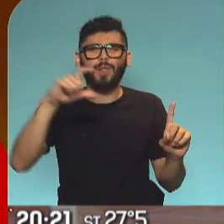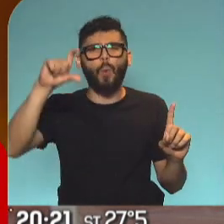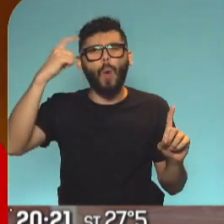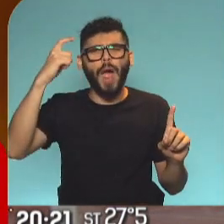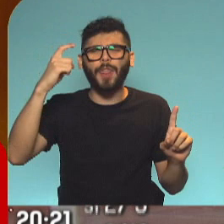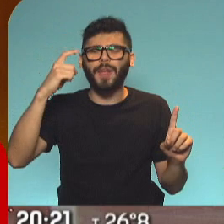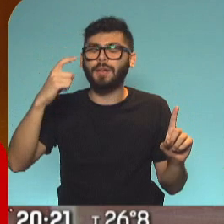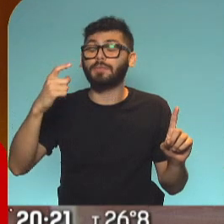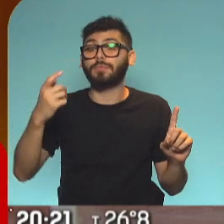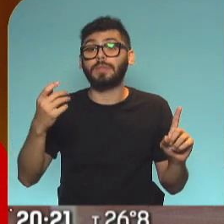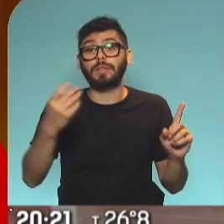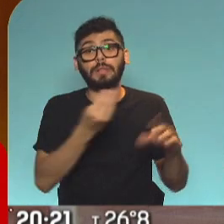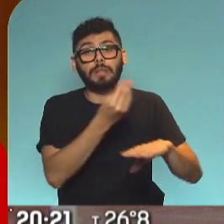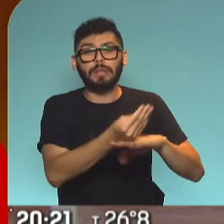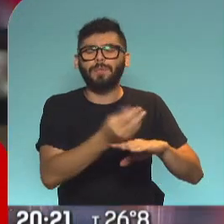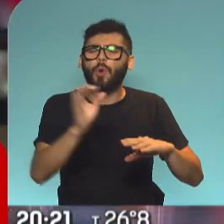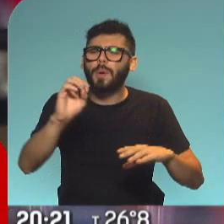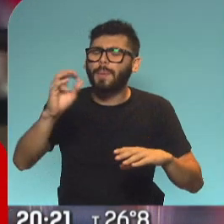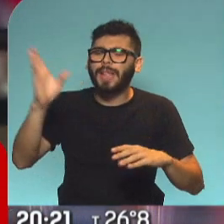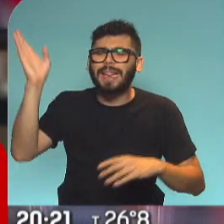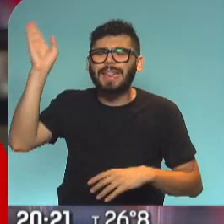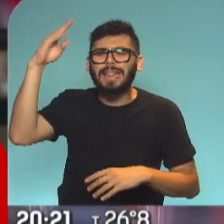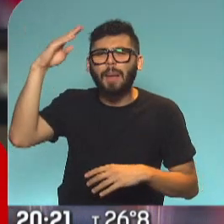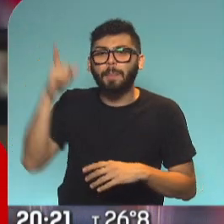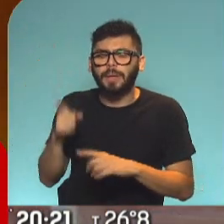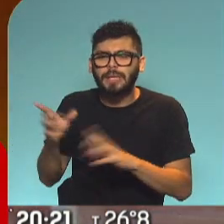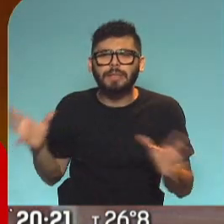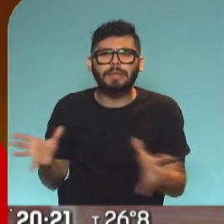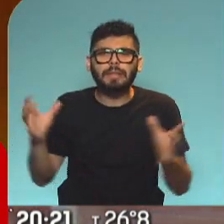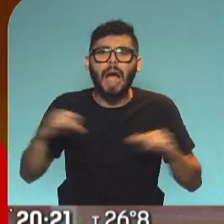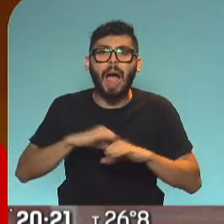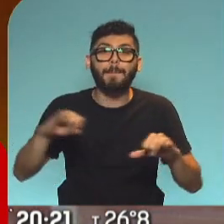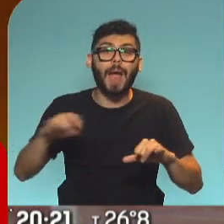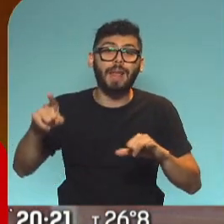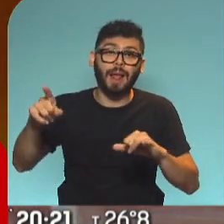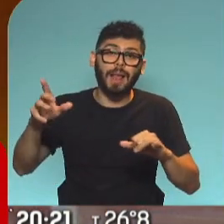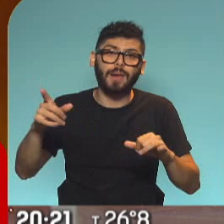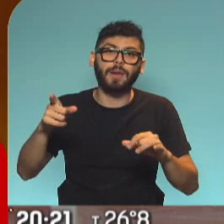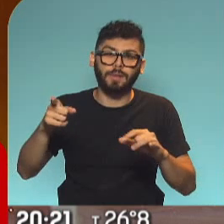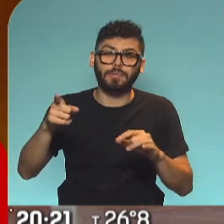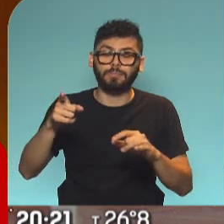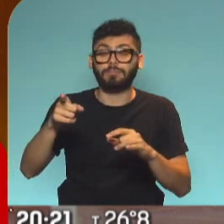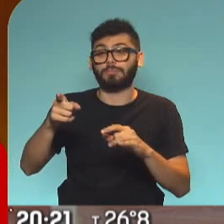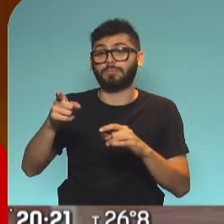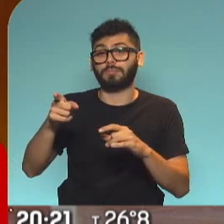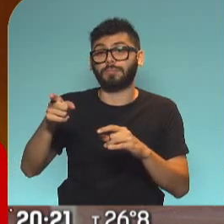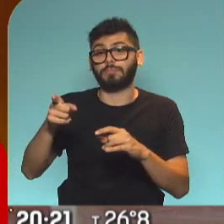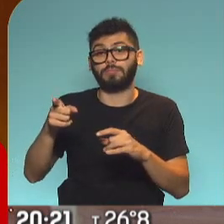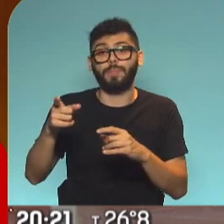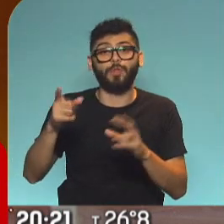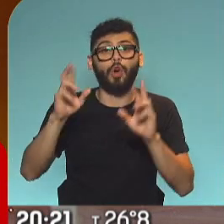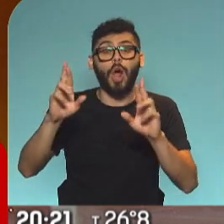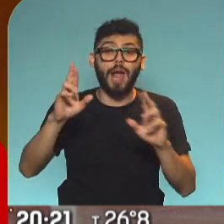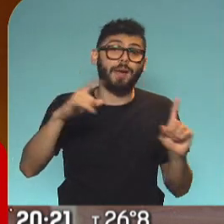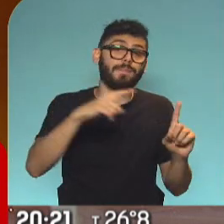campaña de Trump? Que es el que fue a armar en Europa los movimientos. Steve Bannon. Claro, ojalá que la llegada